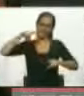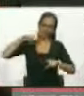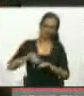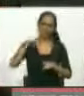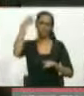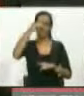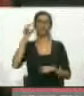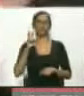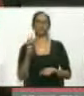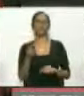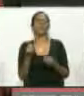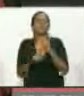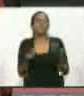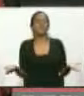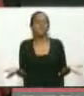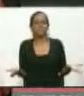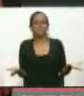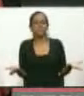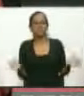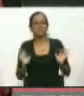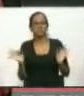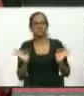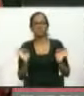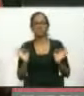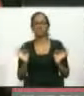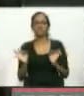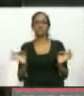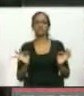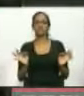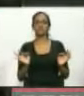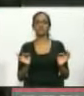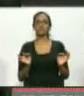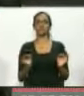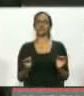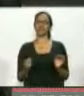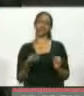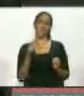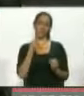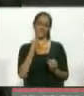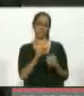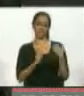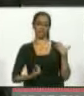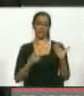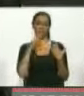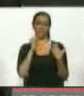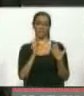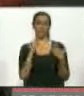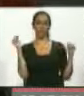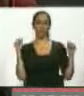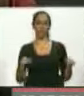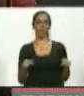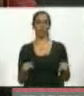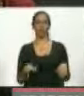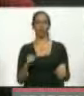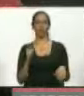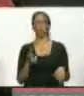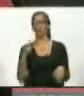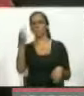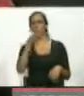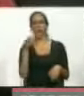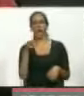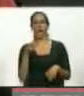de venezuela que ese generador no se genera absolutamente nada y stanford como decía el presidente nicolás maduro hoy están apelando a